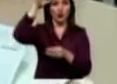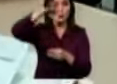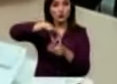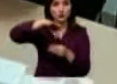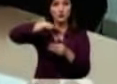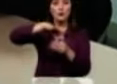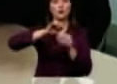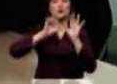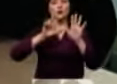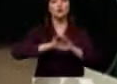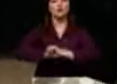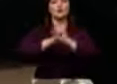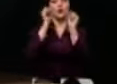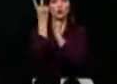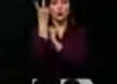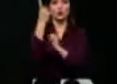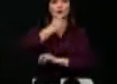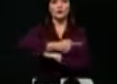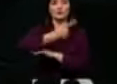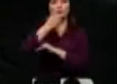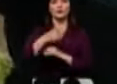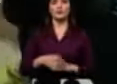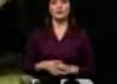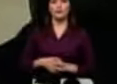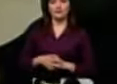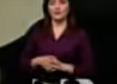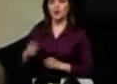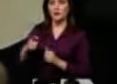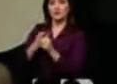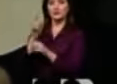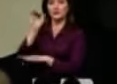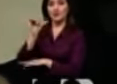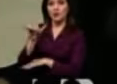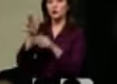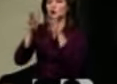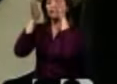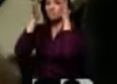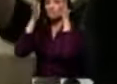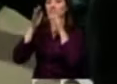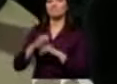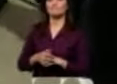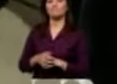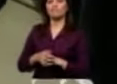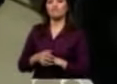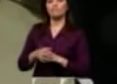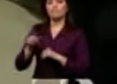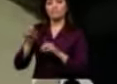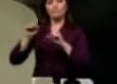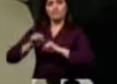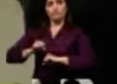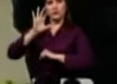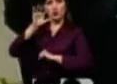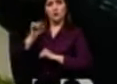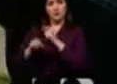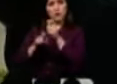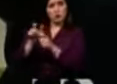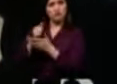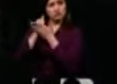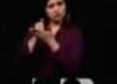mañana a 12 del día. Sabemos que en uno de los primeros sábados donde también hubo atención, ustedes pudieron atender a más de 5.000